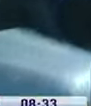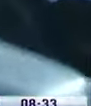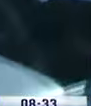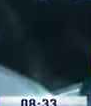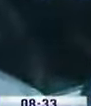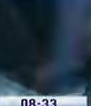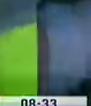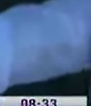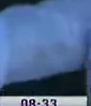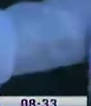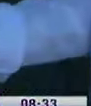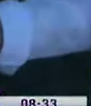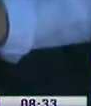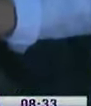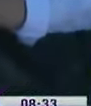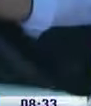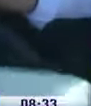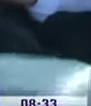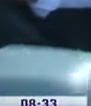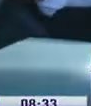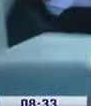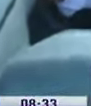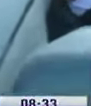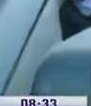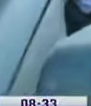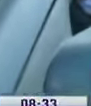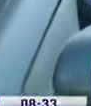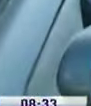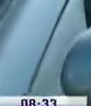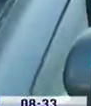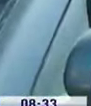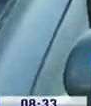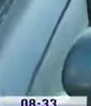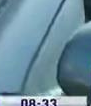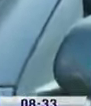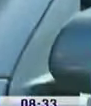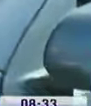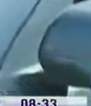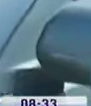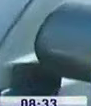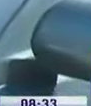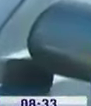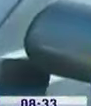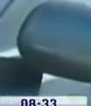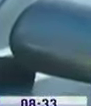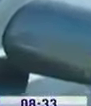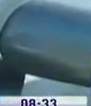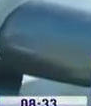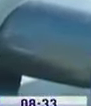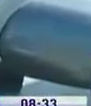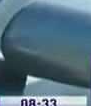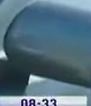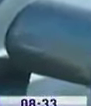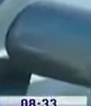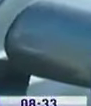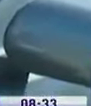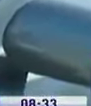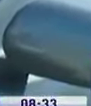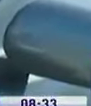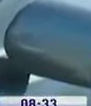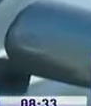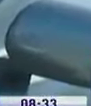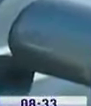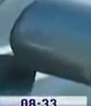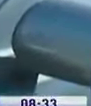no sería mi esposa. Ya no regreso a la casa hoy. Terrible la J1. Sí, terrible. ¿Para qué le voy a multar? Ya le toca el